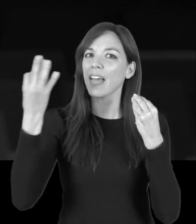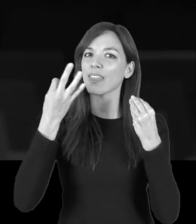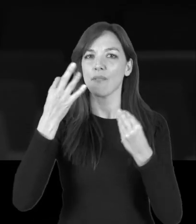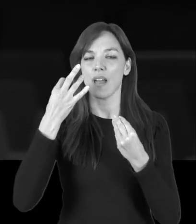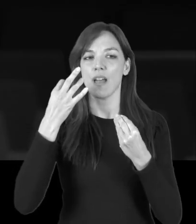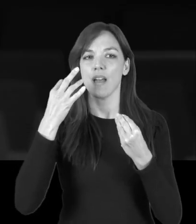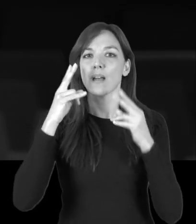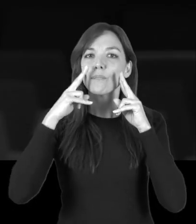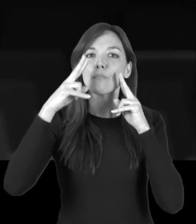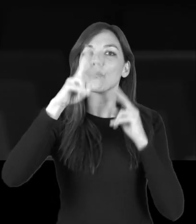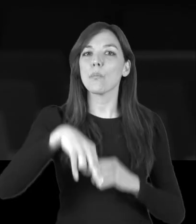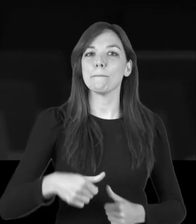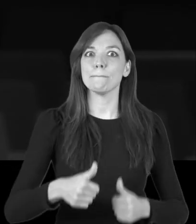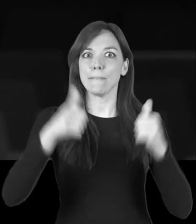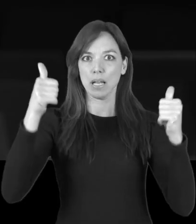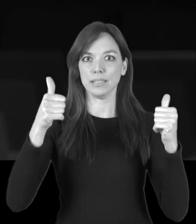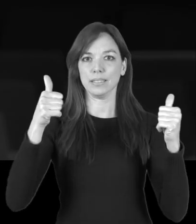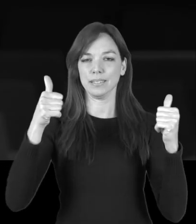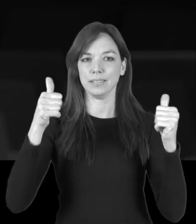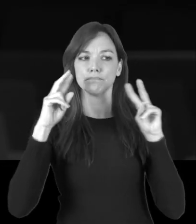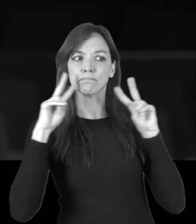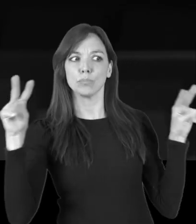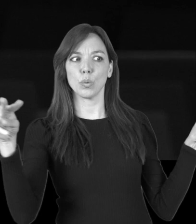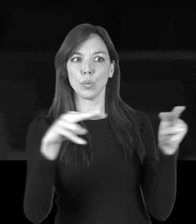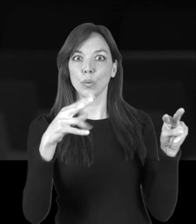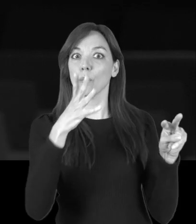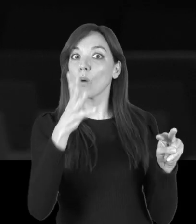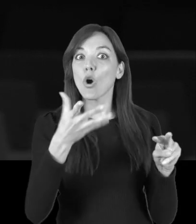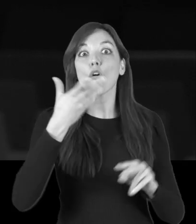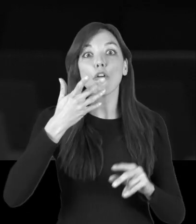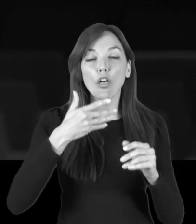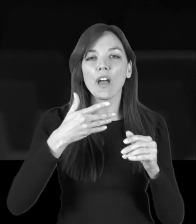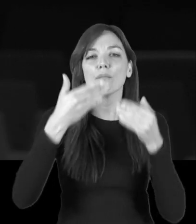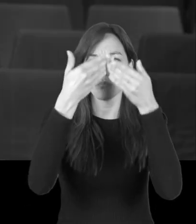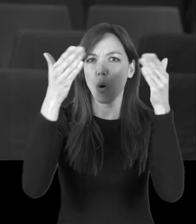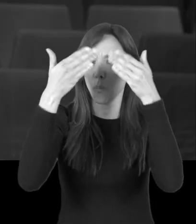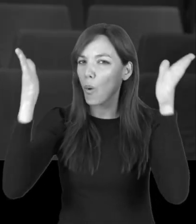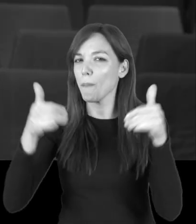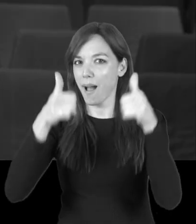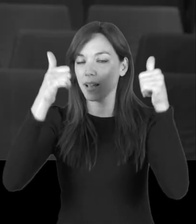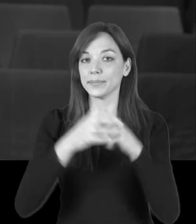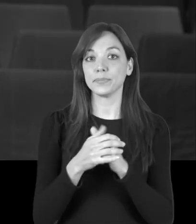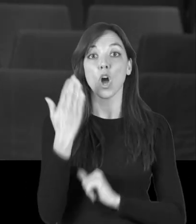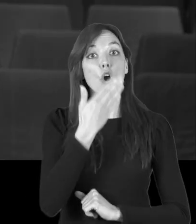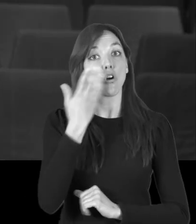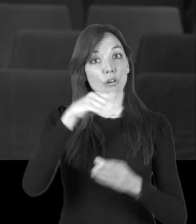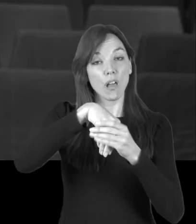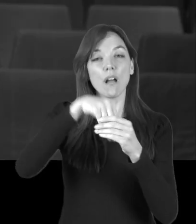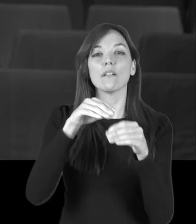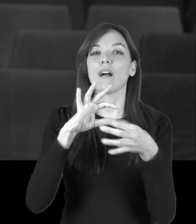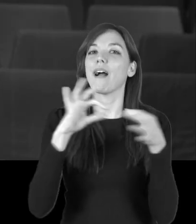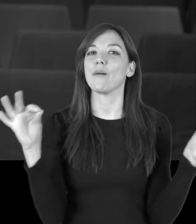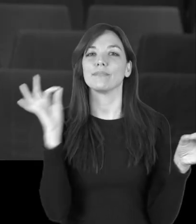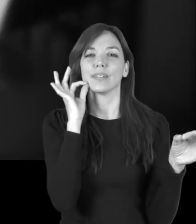deberíamos de hacer más visible el autismo, porque quitando ese miedo a lo desconocido se abren muchas más puertas. En el colegio tengo